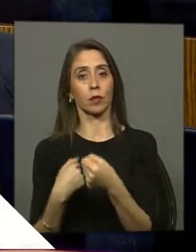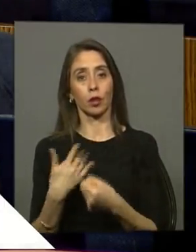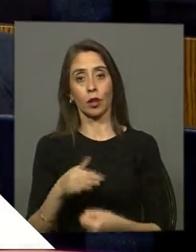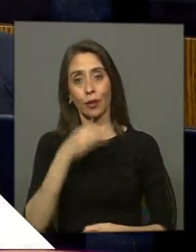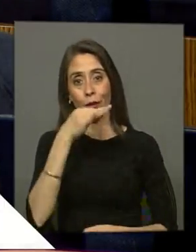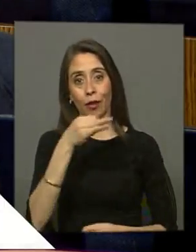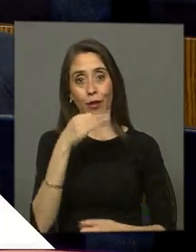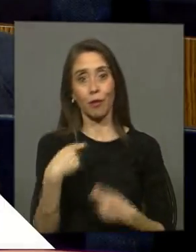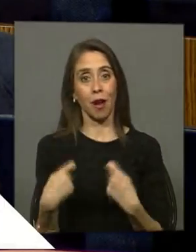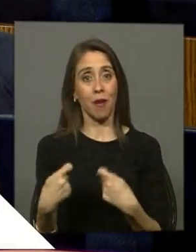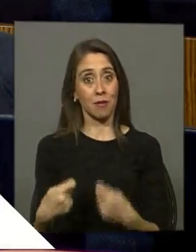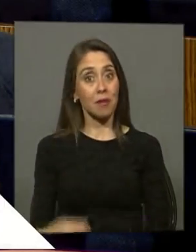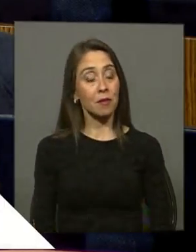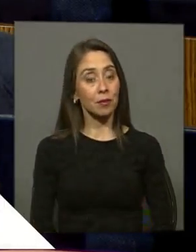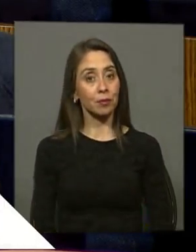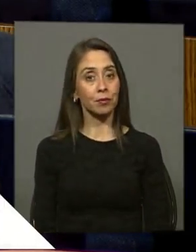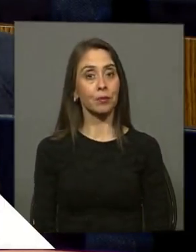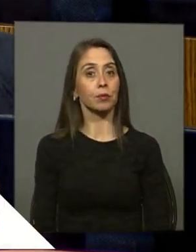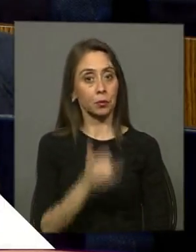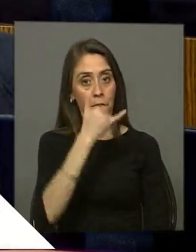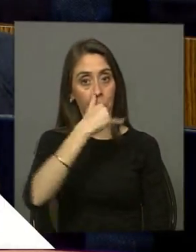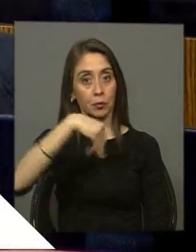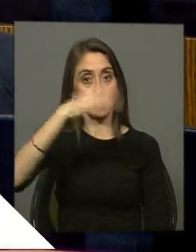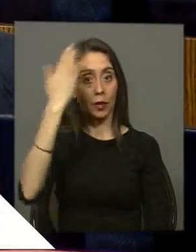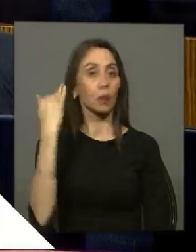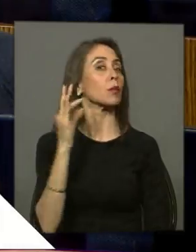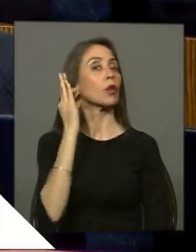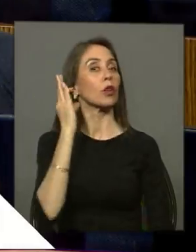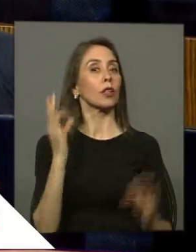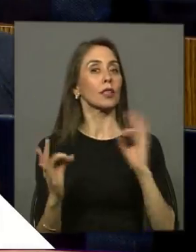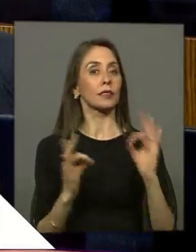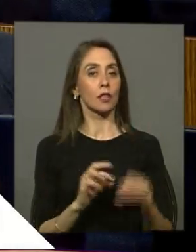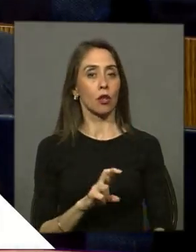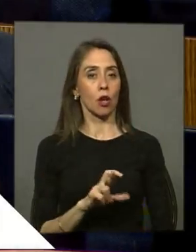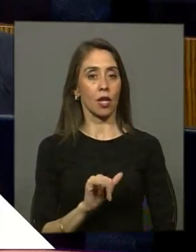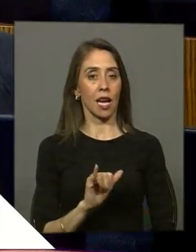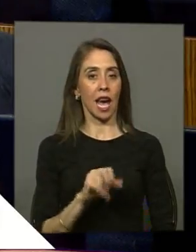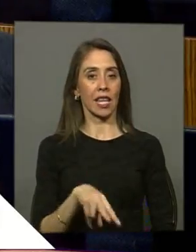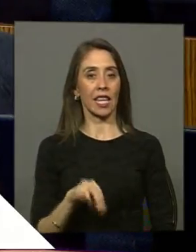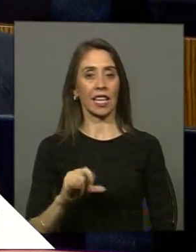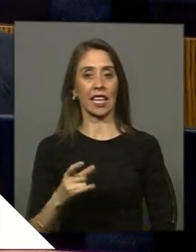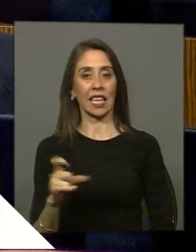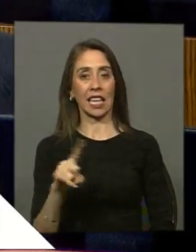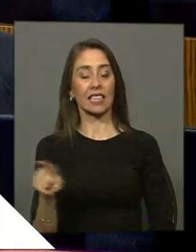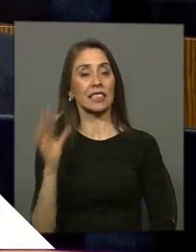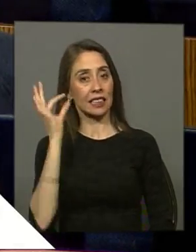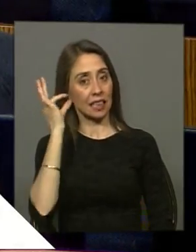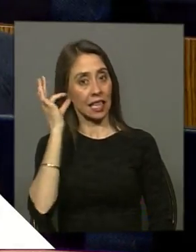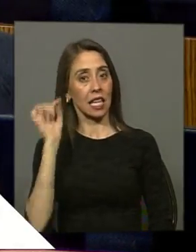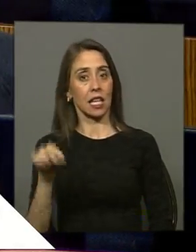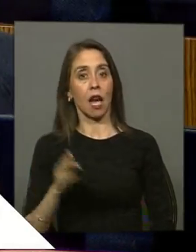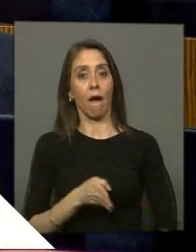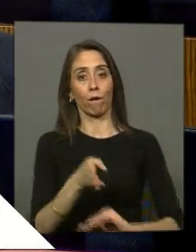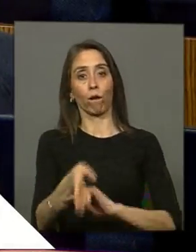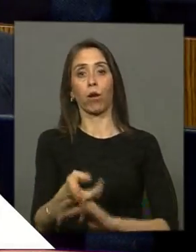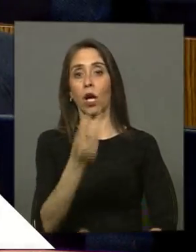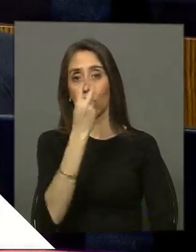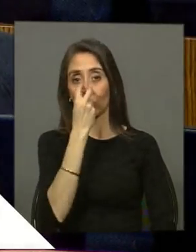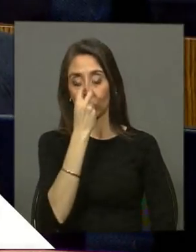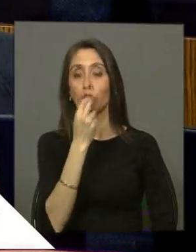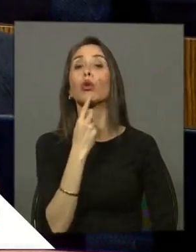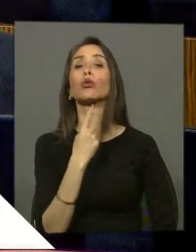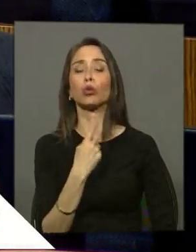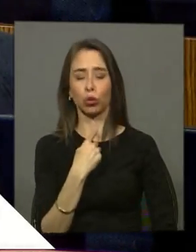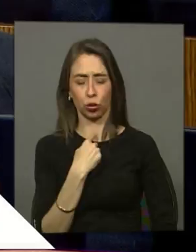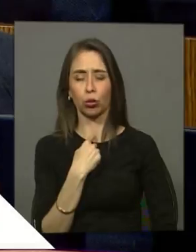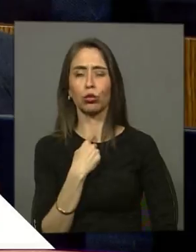he señalado hace un tiempo atrás cuando estaba la señora Rayel inglés ella estuvo en los hornos y se comprometió de que iba